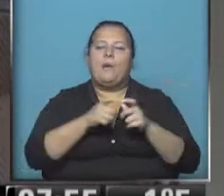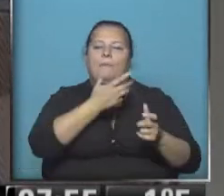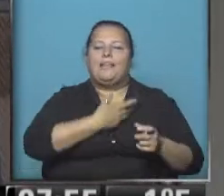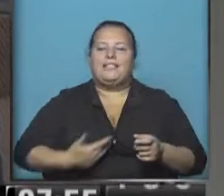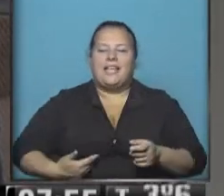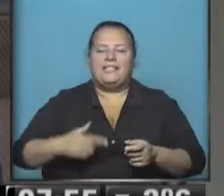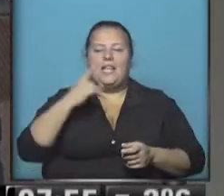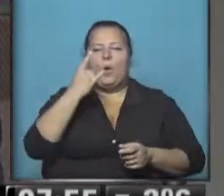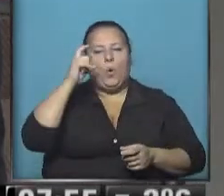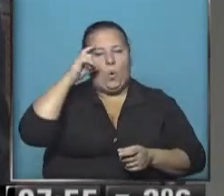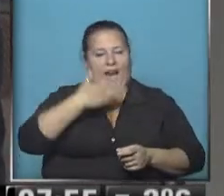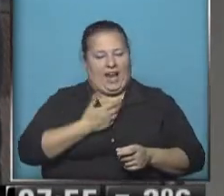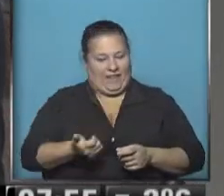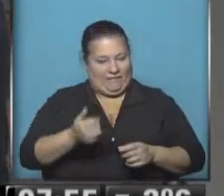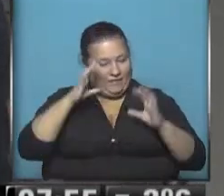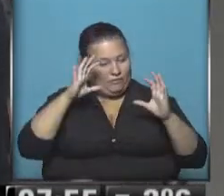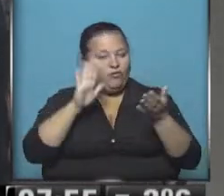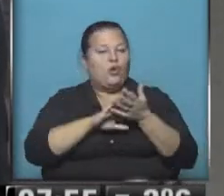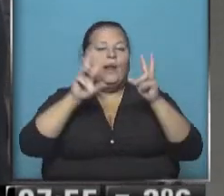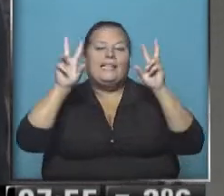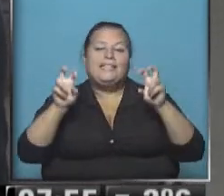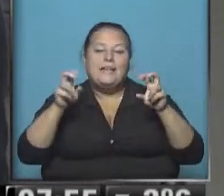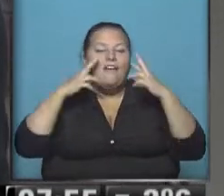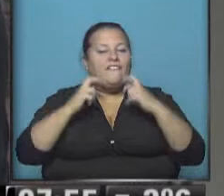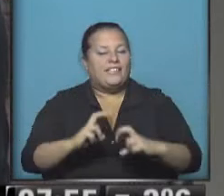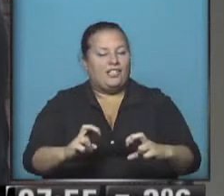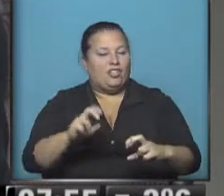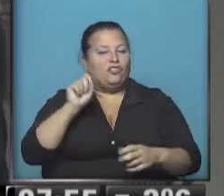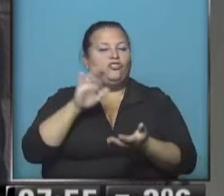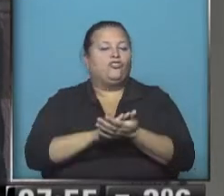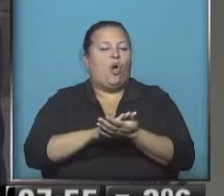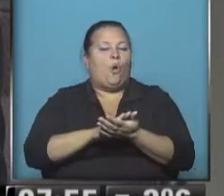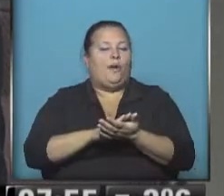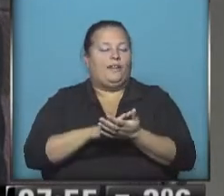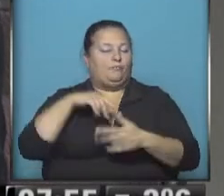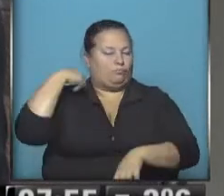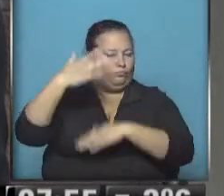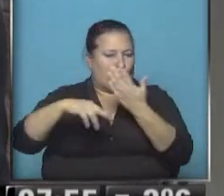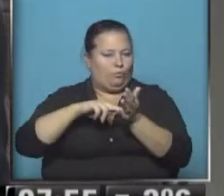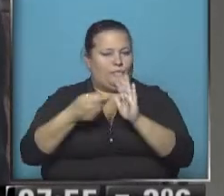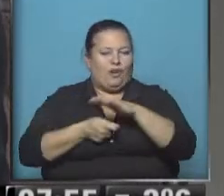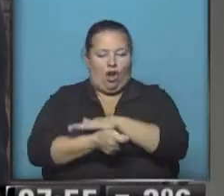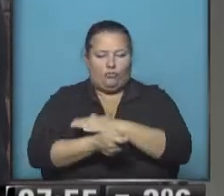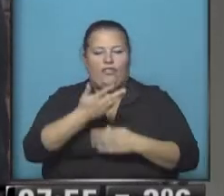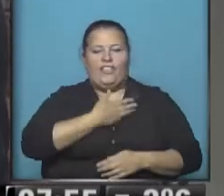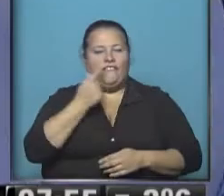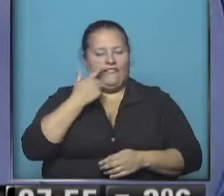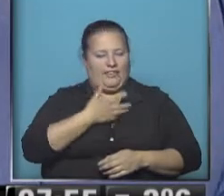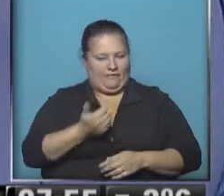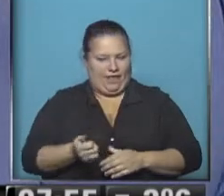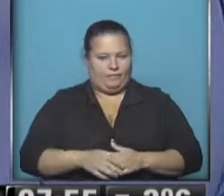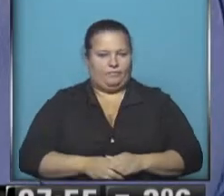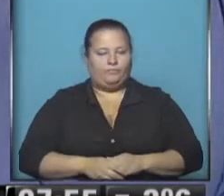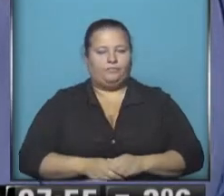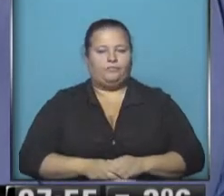de la UEFA. Recordemos, en el marco de la investigación que se está llevando a cabo por el escándalo de corrupción de la FIFA.